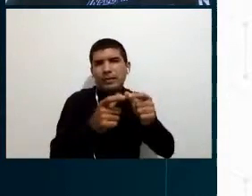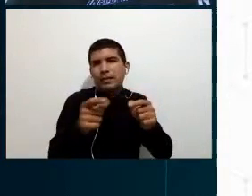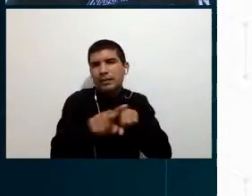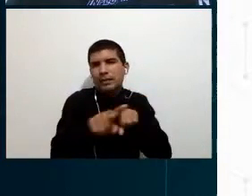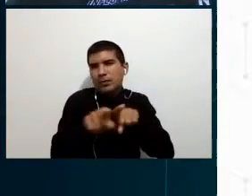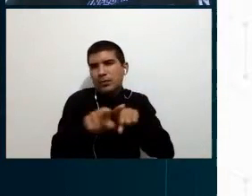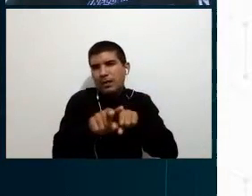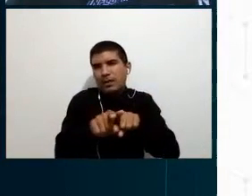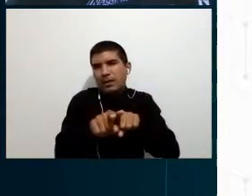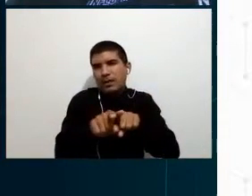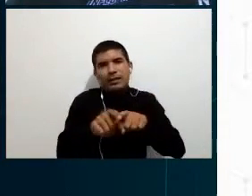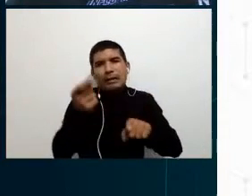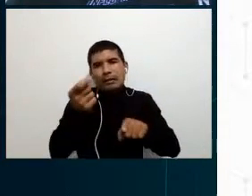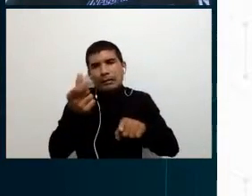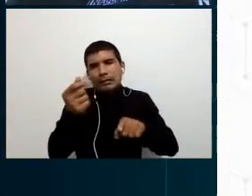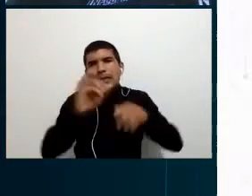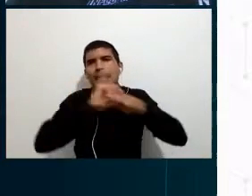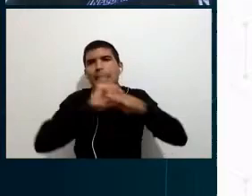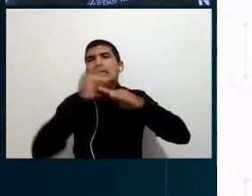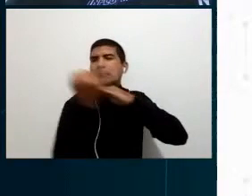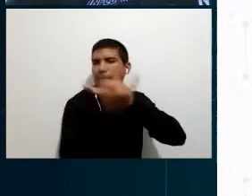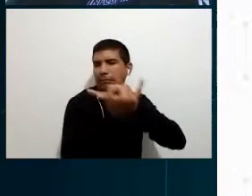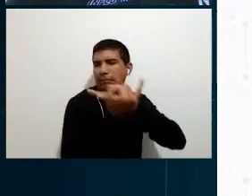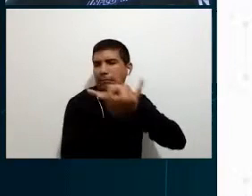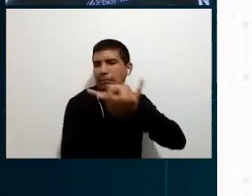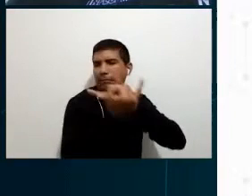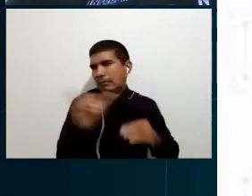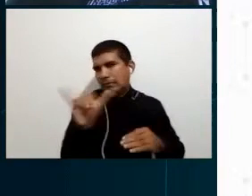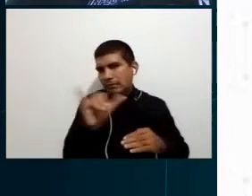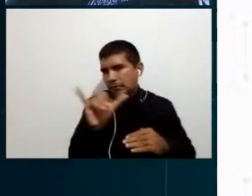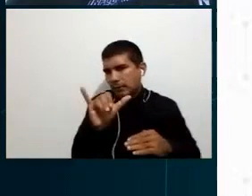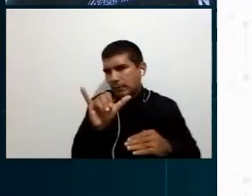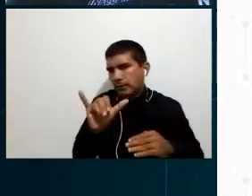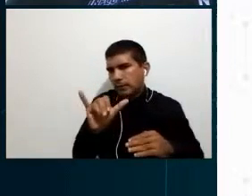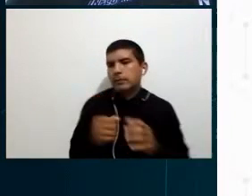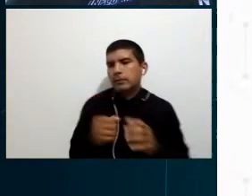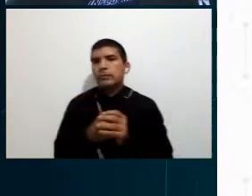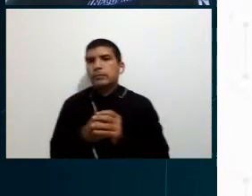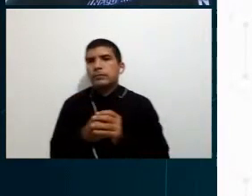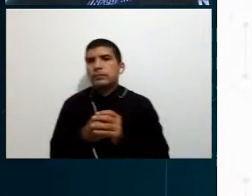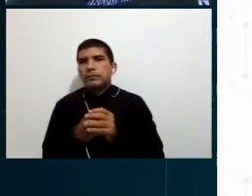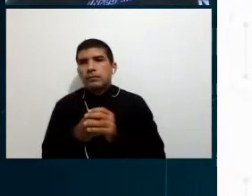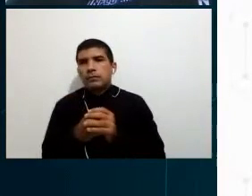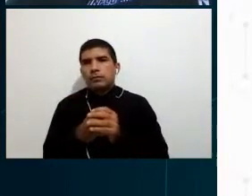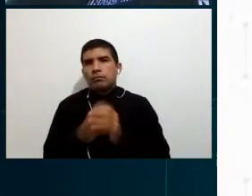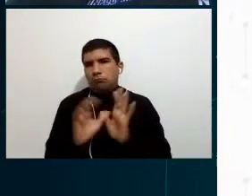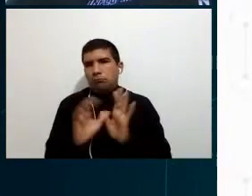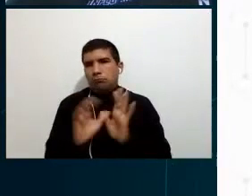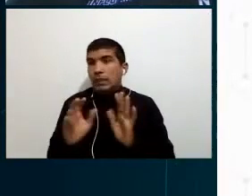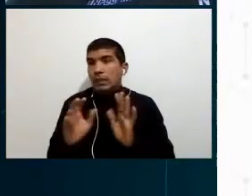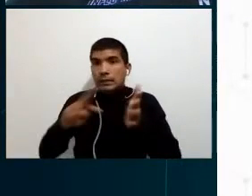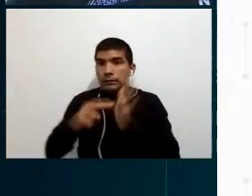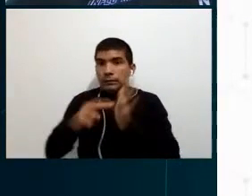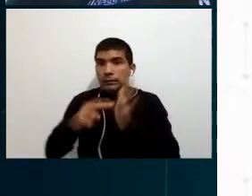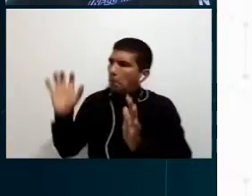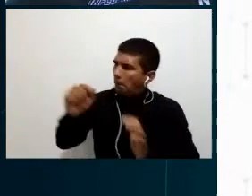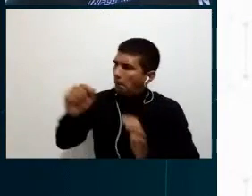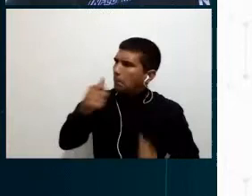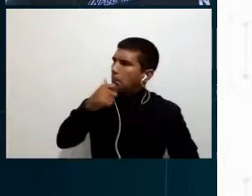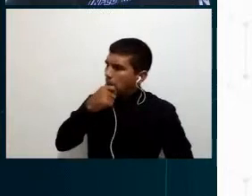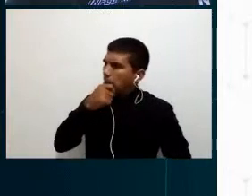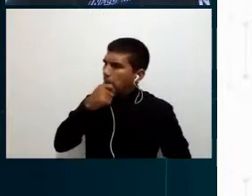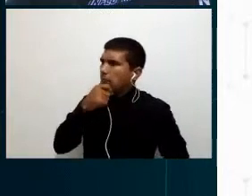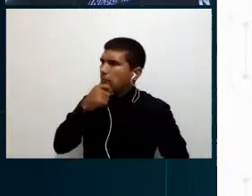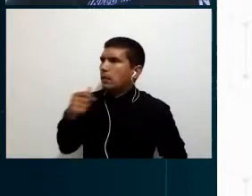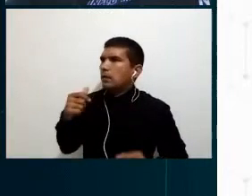serían menores en cuestiones de tamaño, lo que nos exige actualmente la población